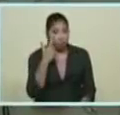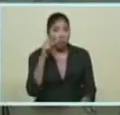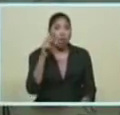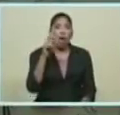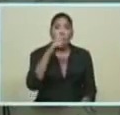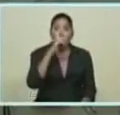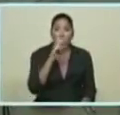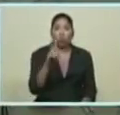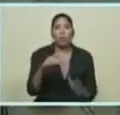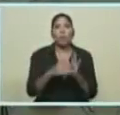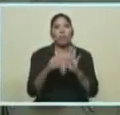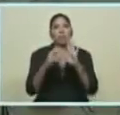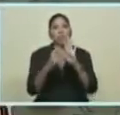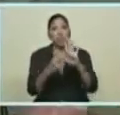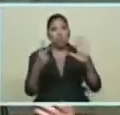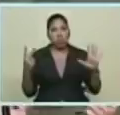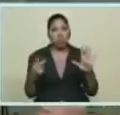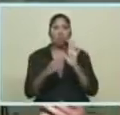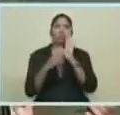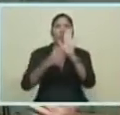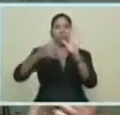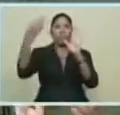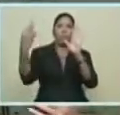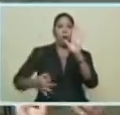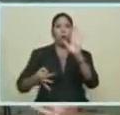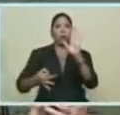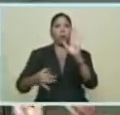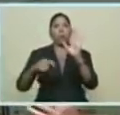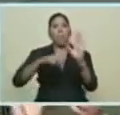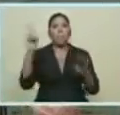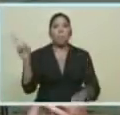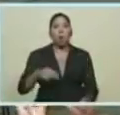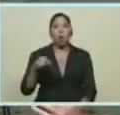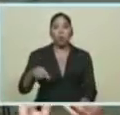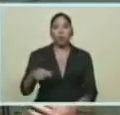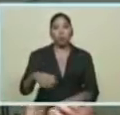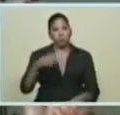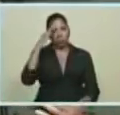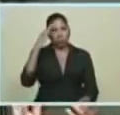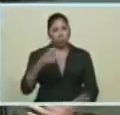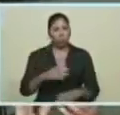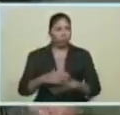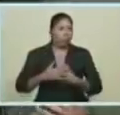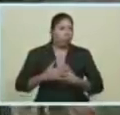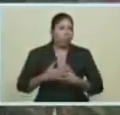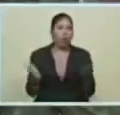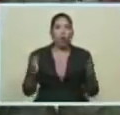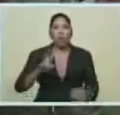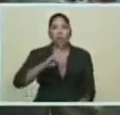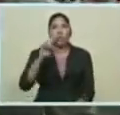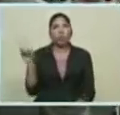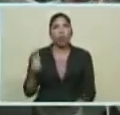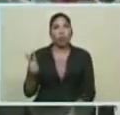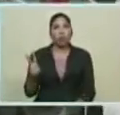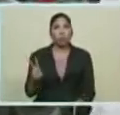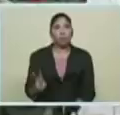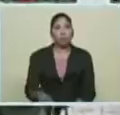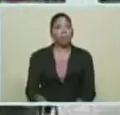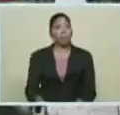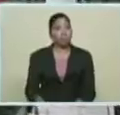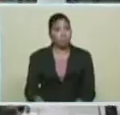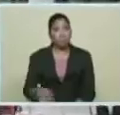2017 hemos demostrado una Fuerza Armada Nacional Bolivariana comprometida con la paz, con